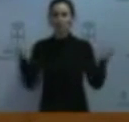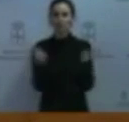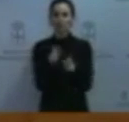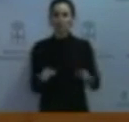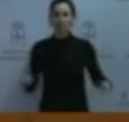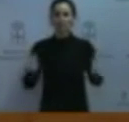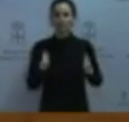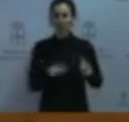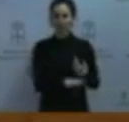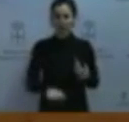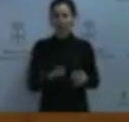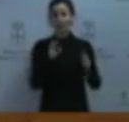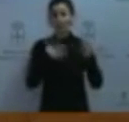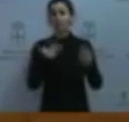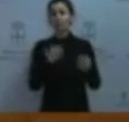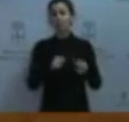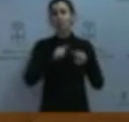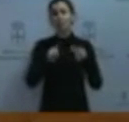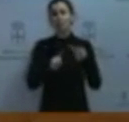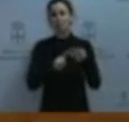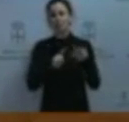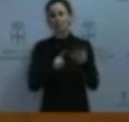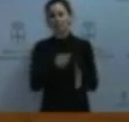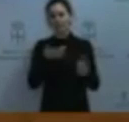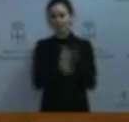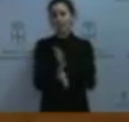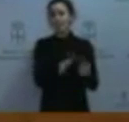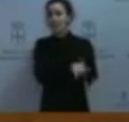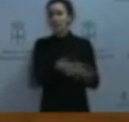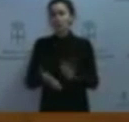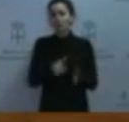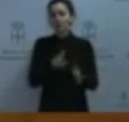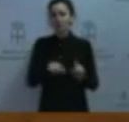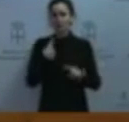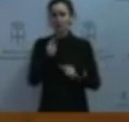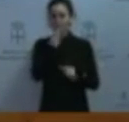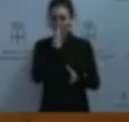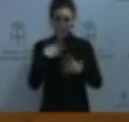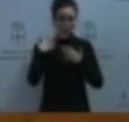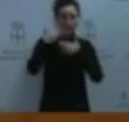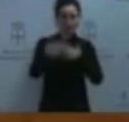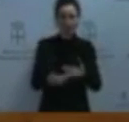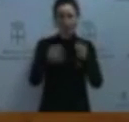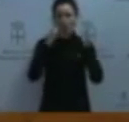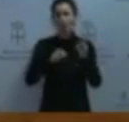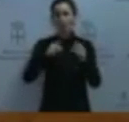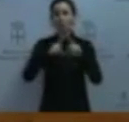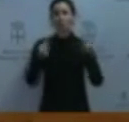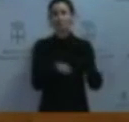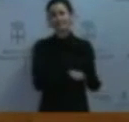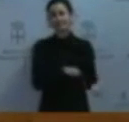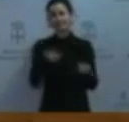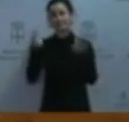podríamos seguir, y la verdad es que también hay una estimación de que aproximadamente en los próximos 10 años se van a marchar de Asturias otros